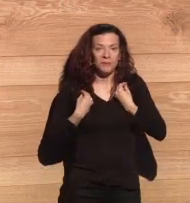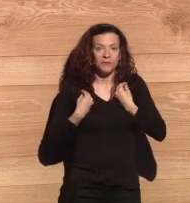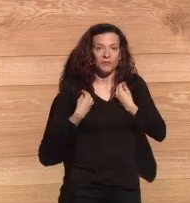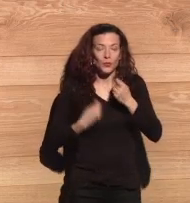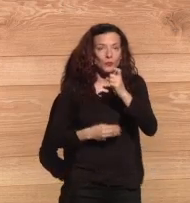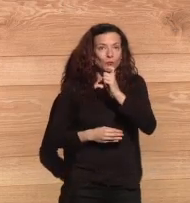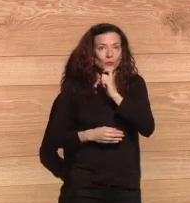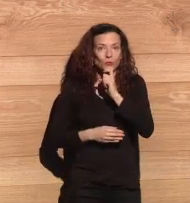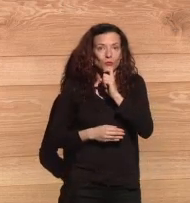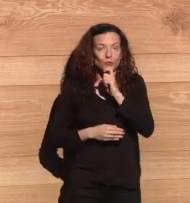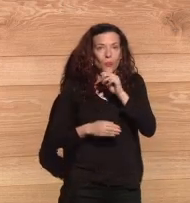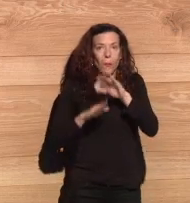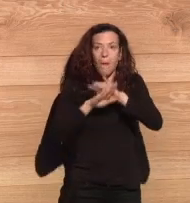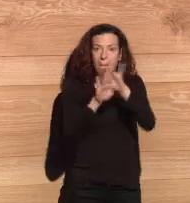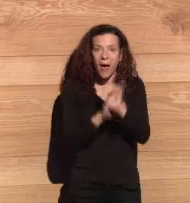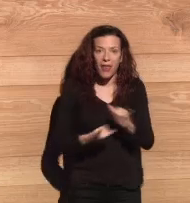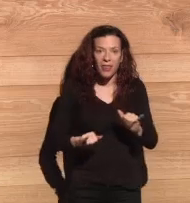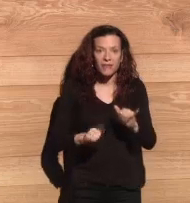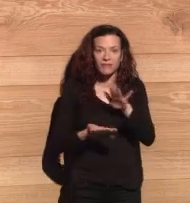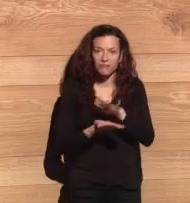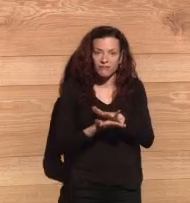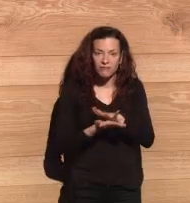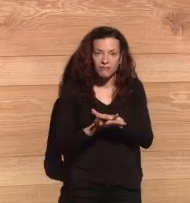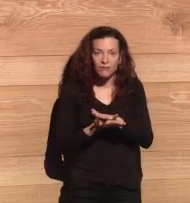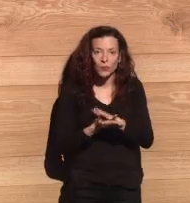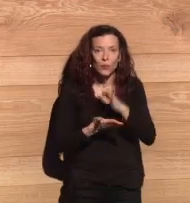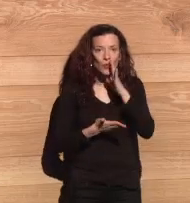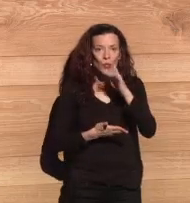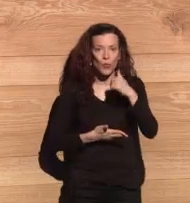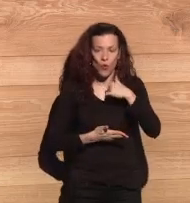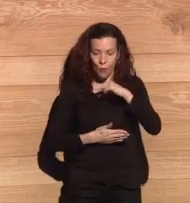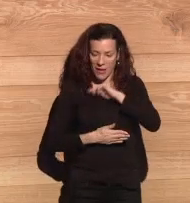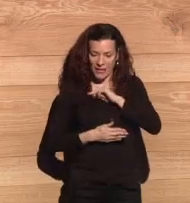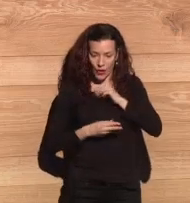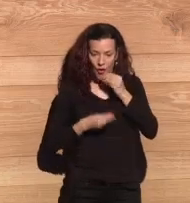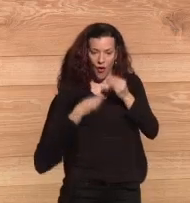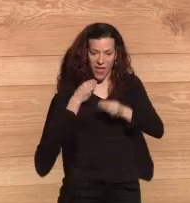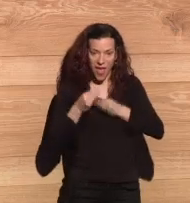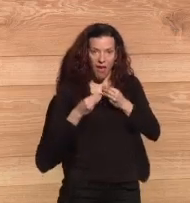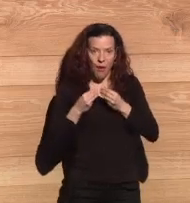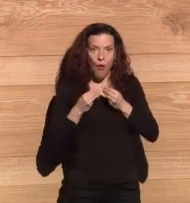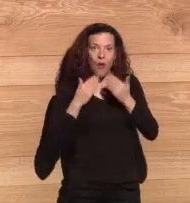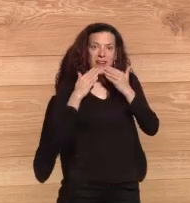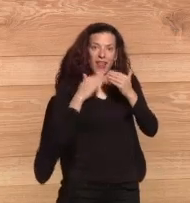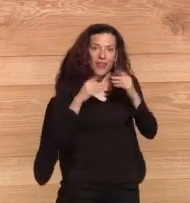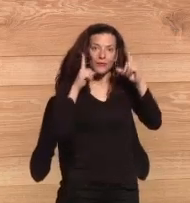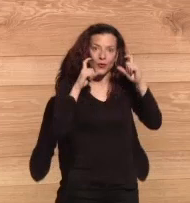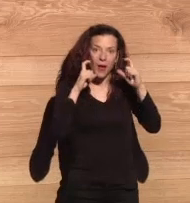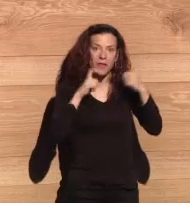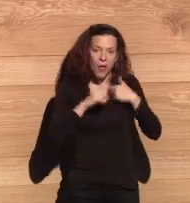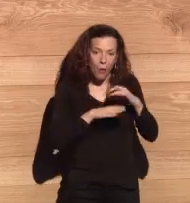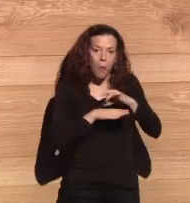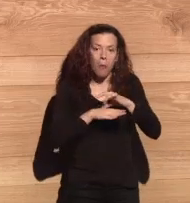en paz, por cómo me siento por lo que hago, y espero que sea a través de la fotografía, siguiendo